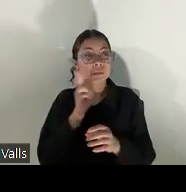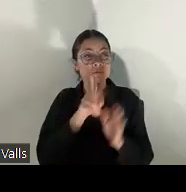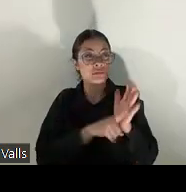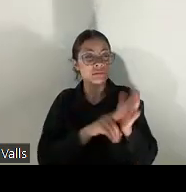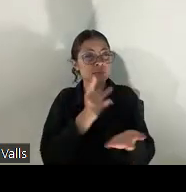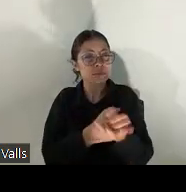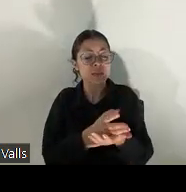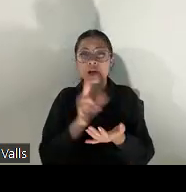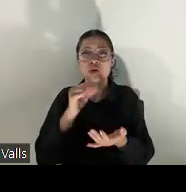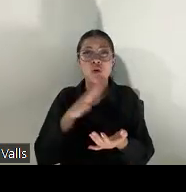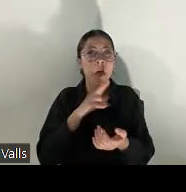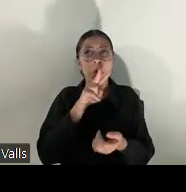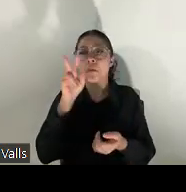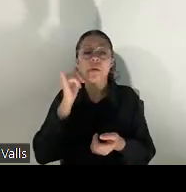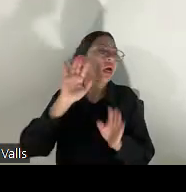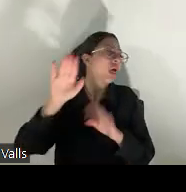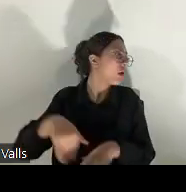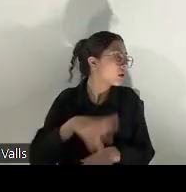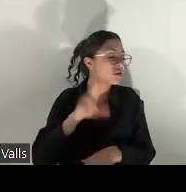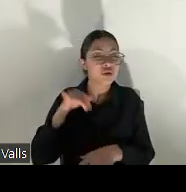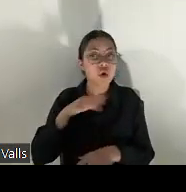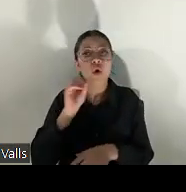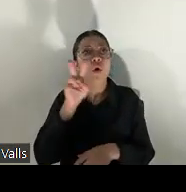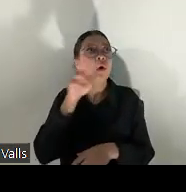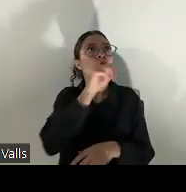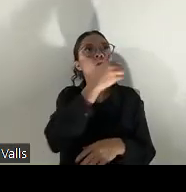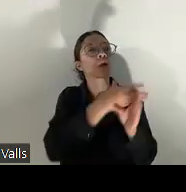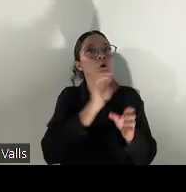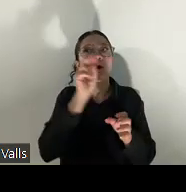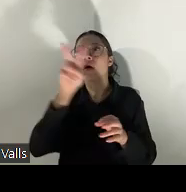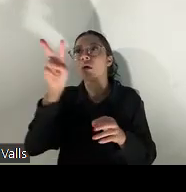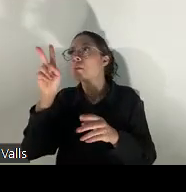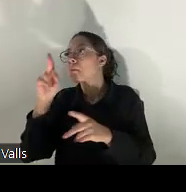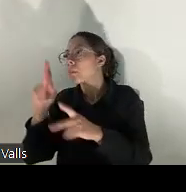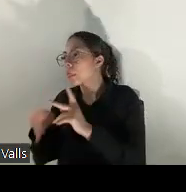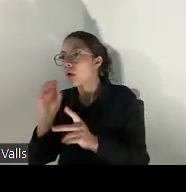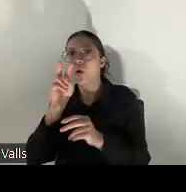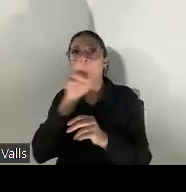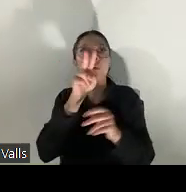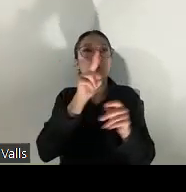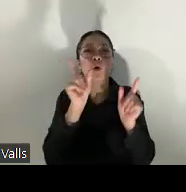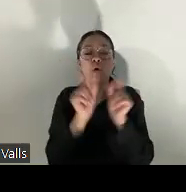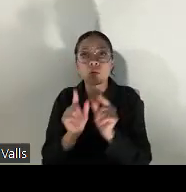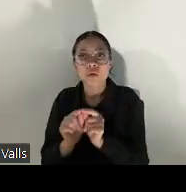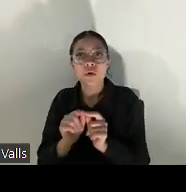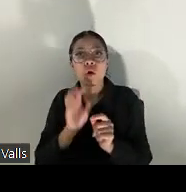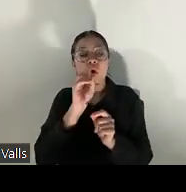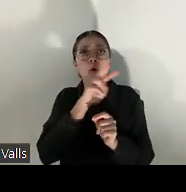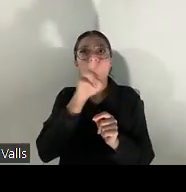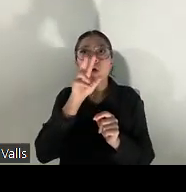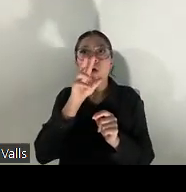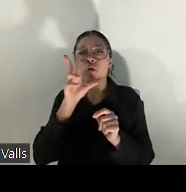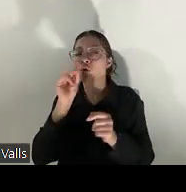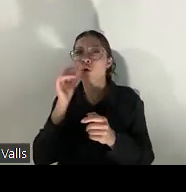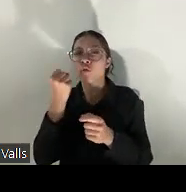fijación, que no haya seguimiento, que el seguimiento sea simétrico, que el seguimiento sea corto, que presente estrabismo,